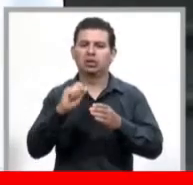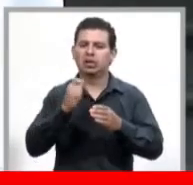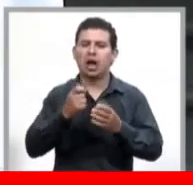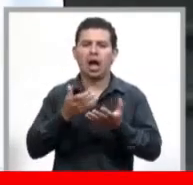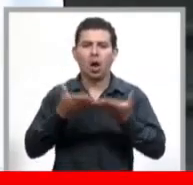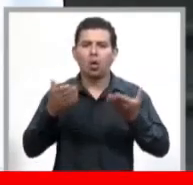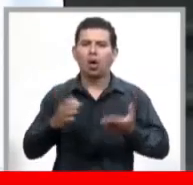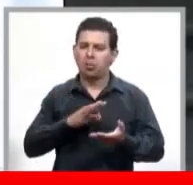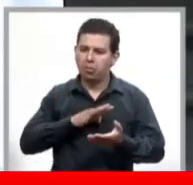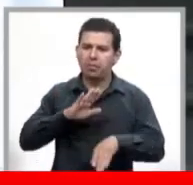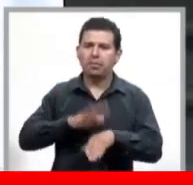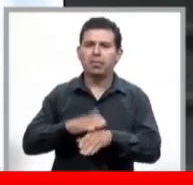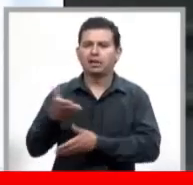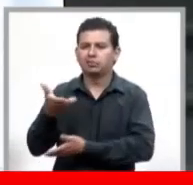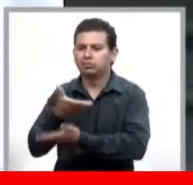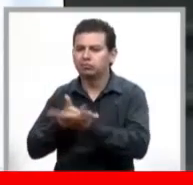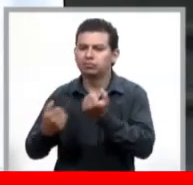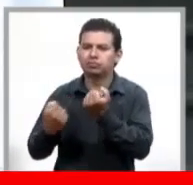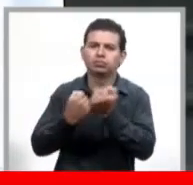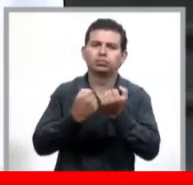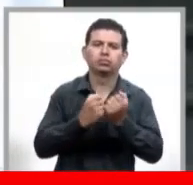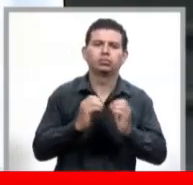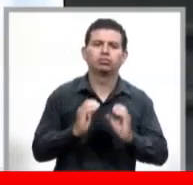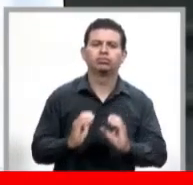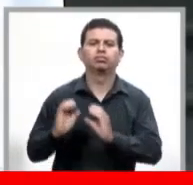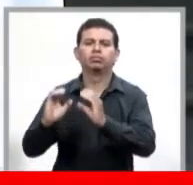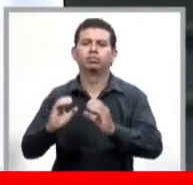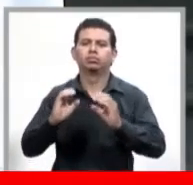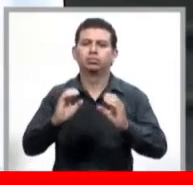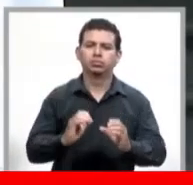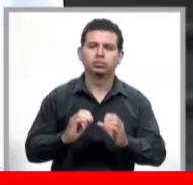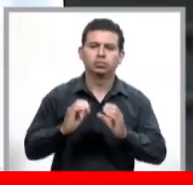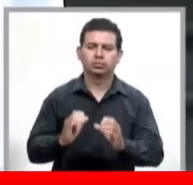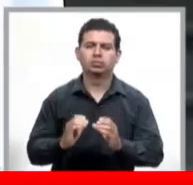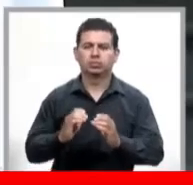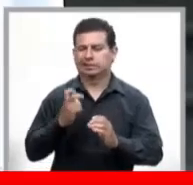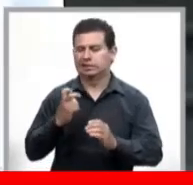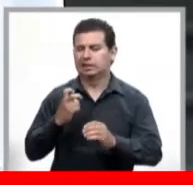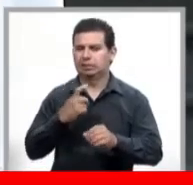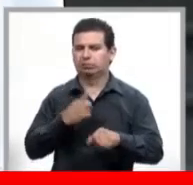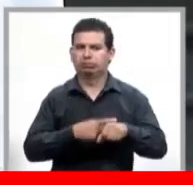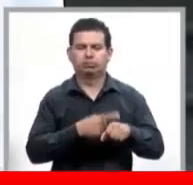solidarios y de seguirse quedando en casa.